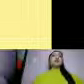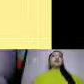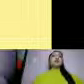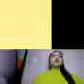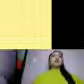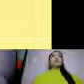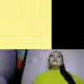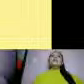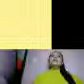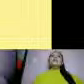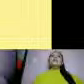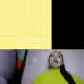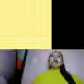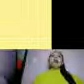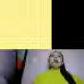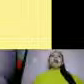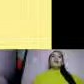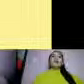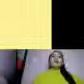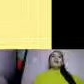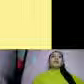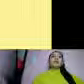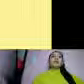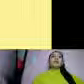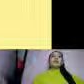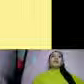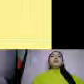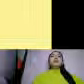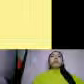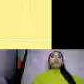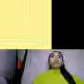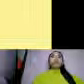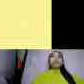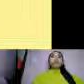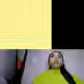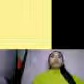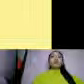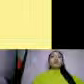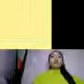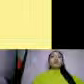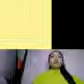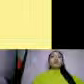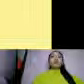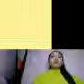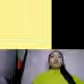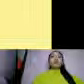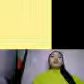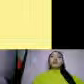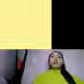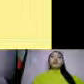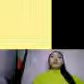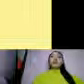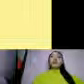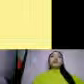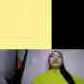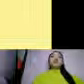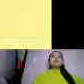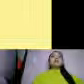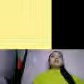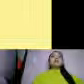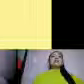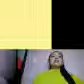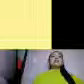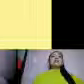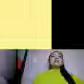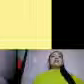quechua, cocha, significa laguna. Cuenta con un clima cálido y húmedo con temperaturas que varían entre 13 a